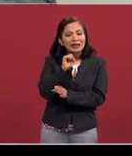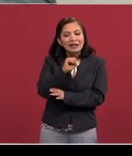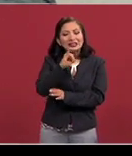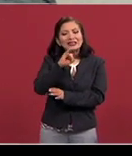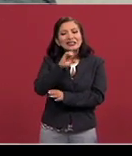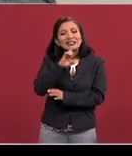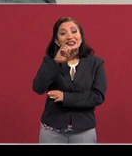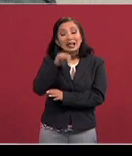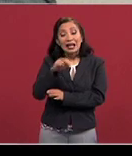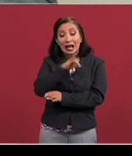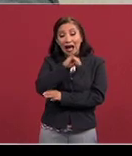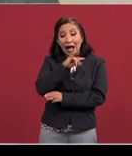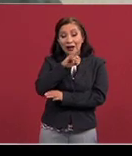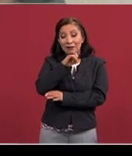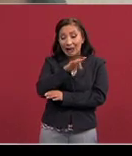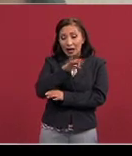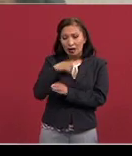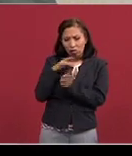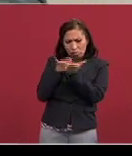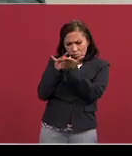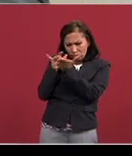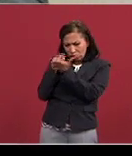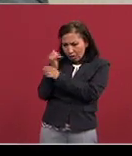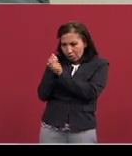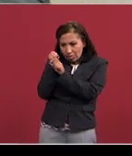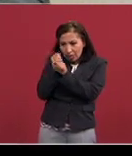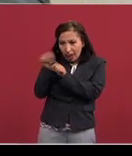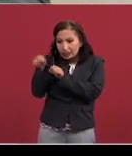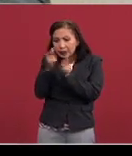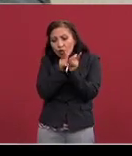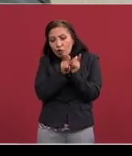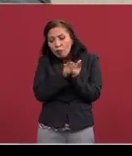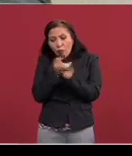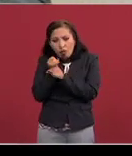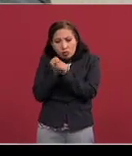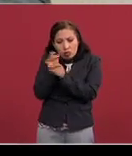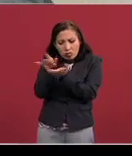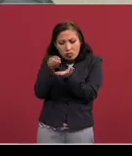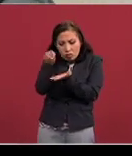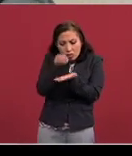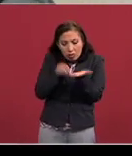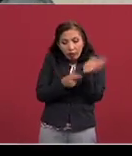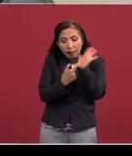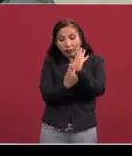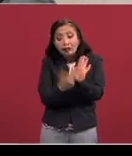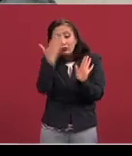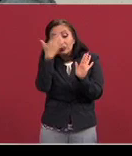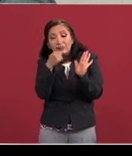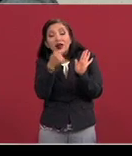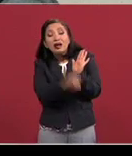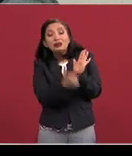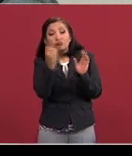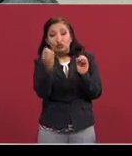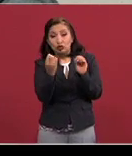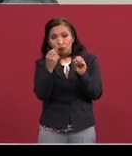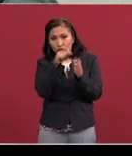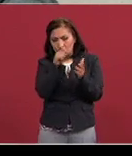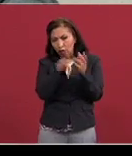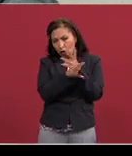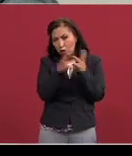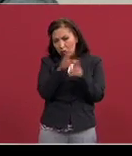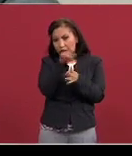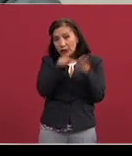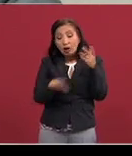CISEN, Javier Contreras rastrea este movimiento y nos hace ver y saber que en muchos